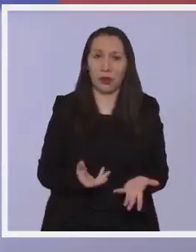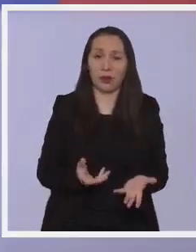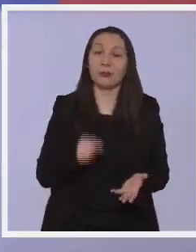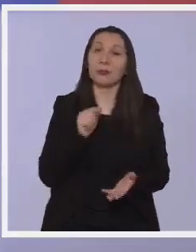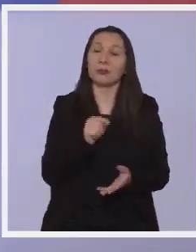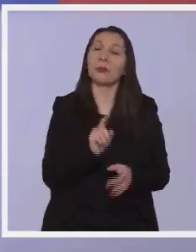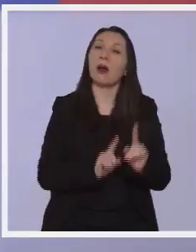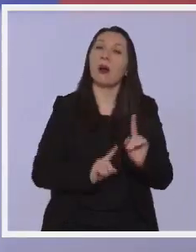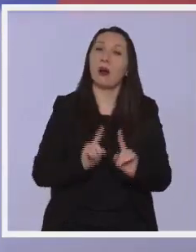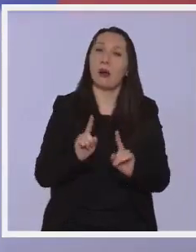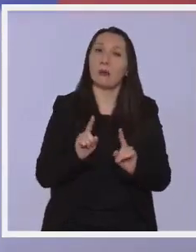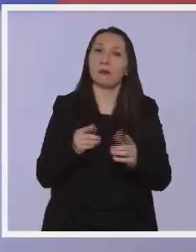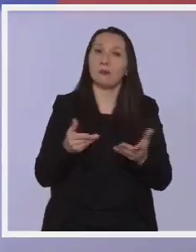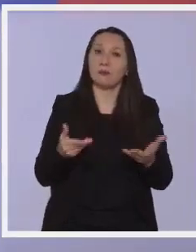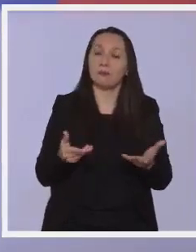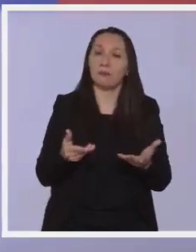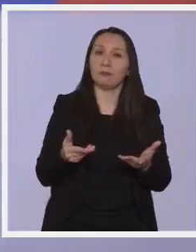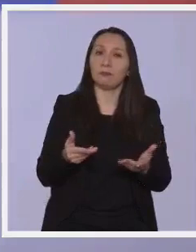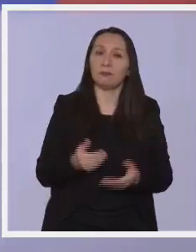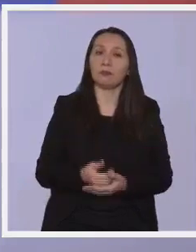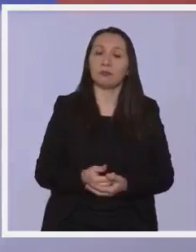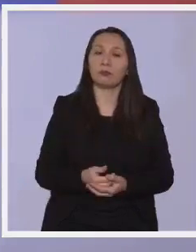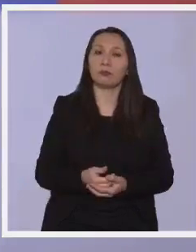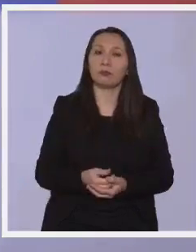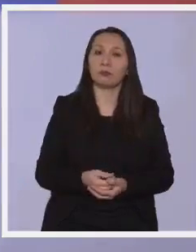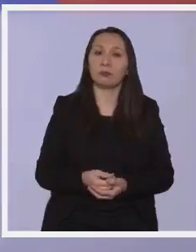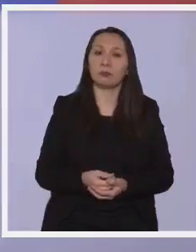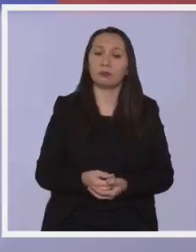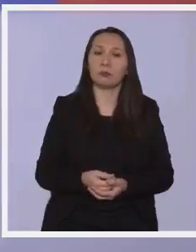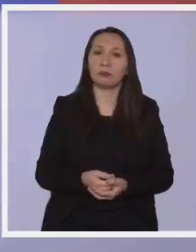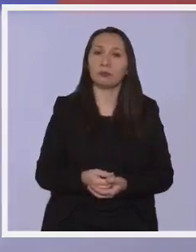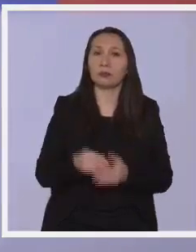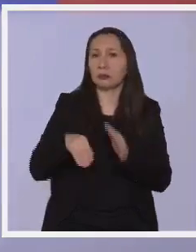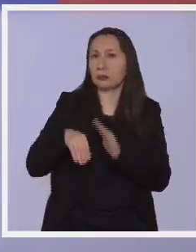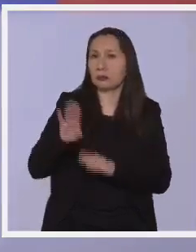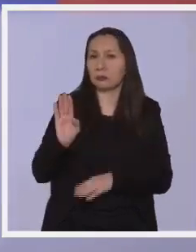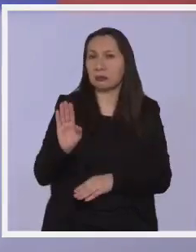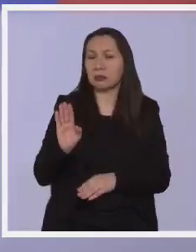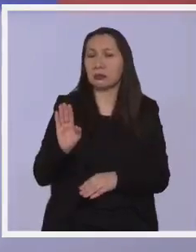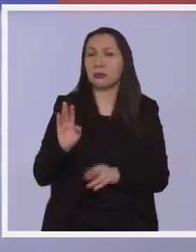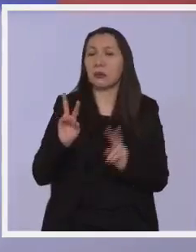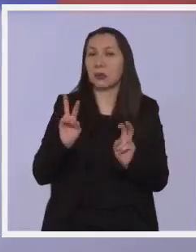Es algo que ante los más de